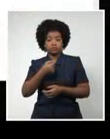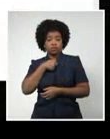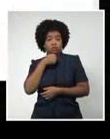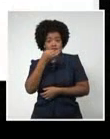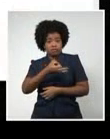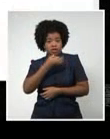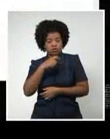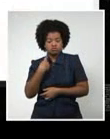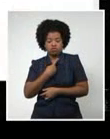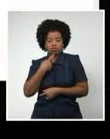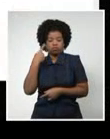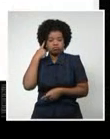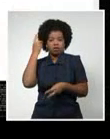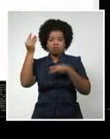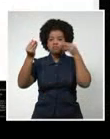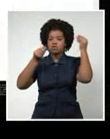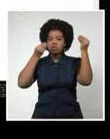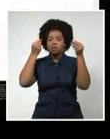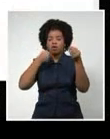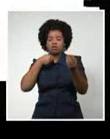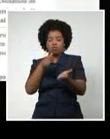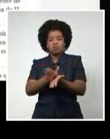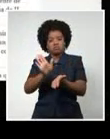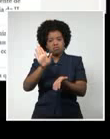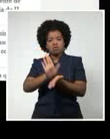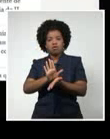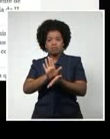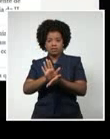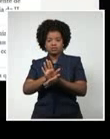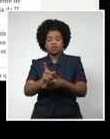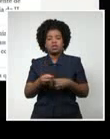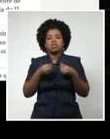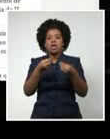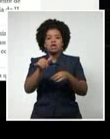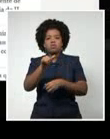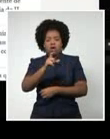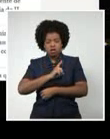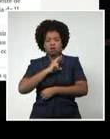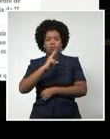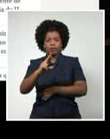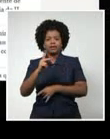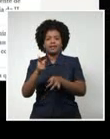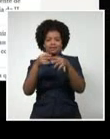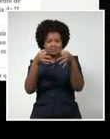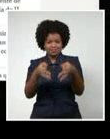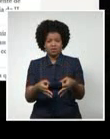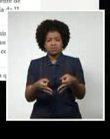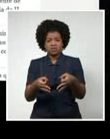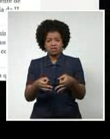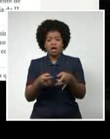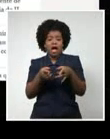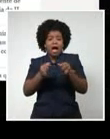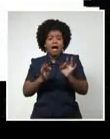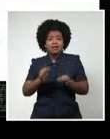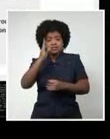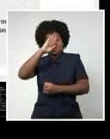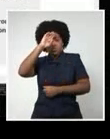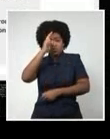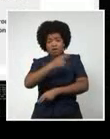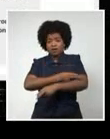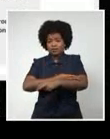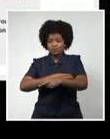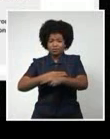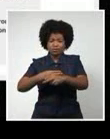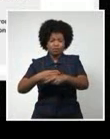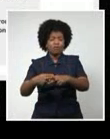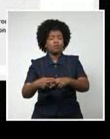nuestras preocupaciones y compromiso de dar absoluta seguridad, como ha sido en la historia